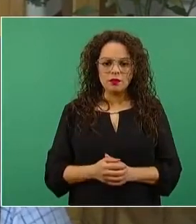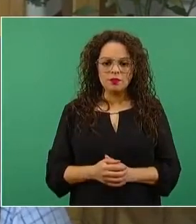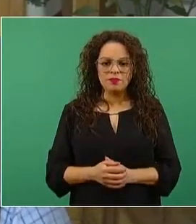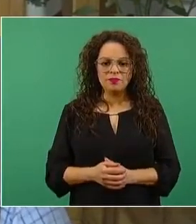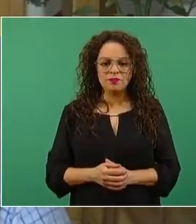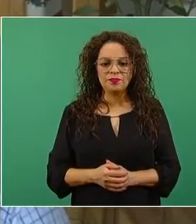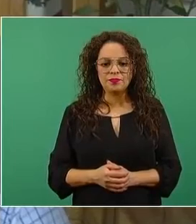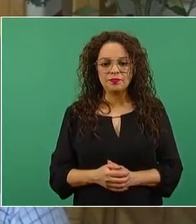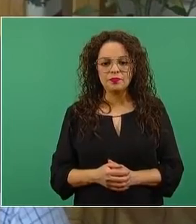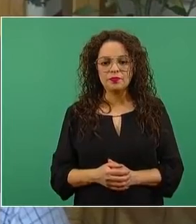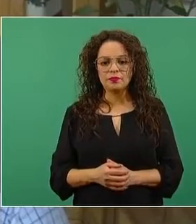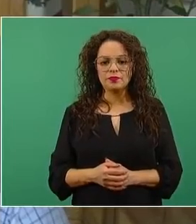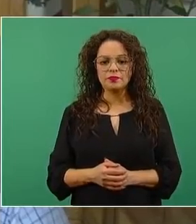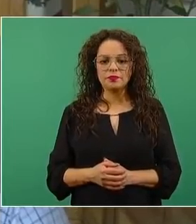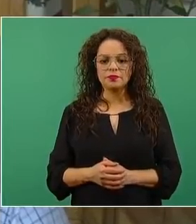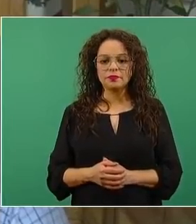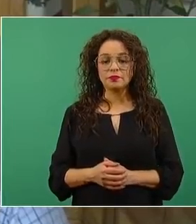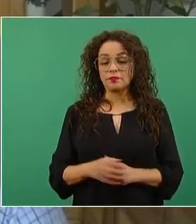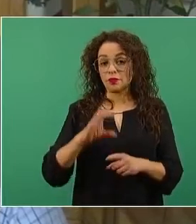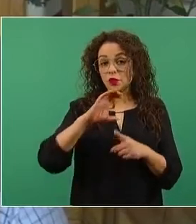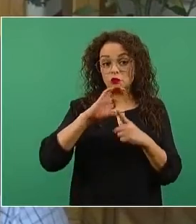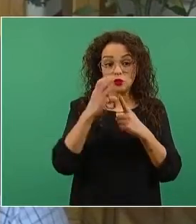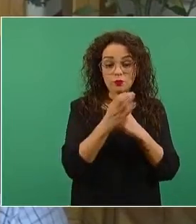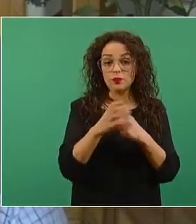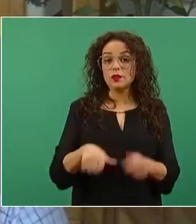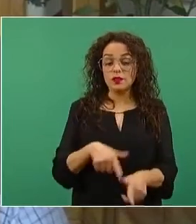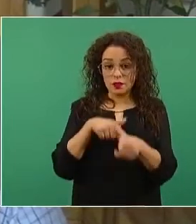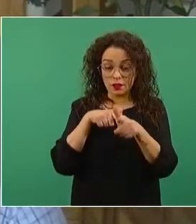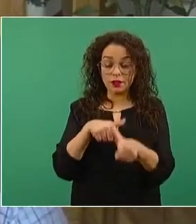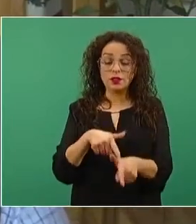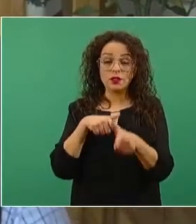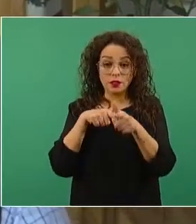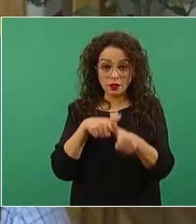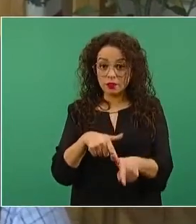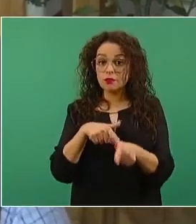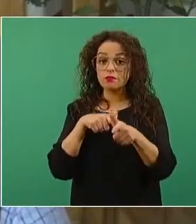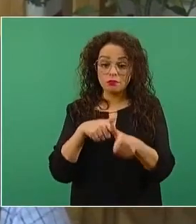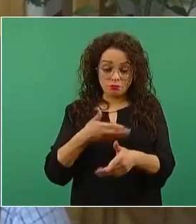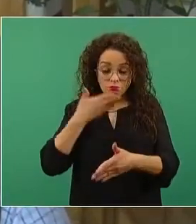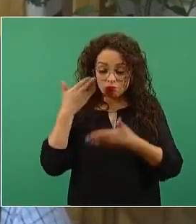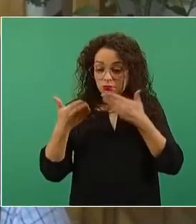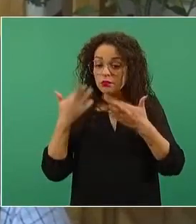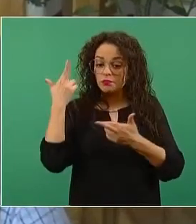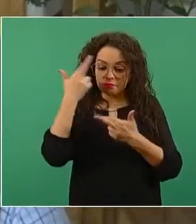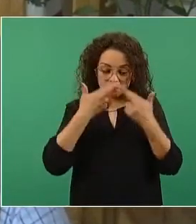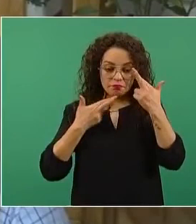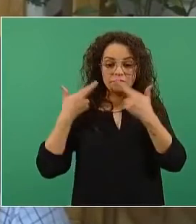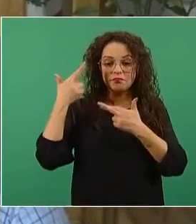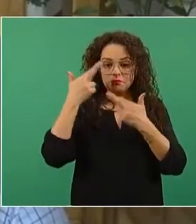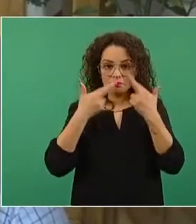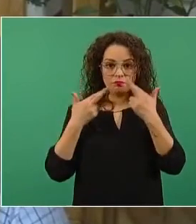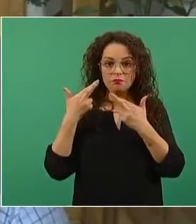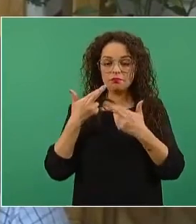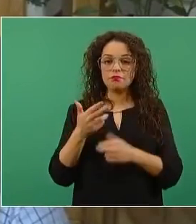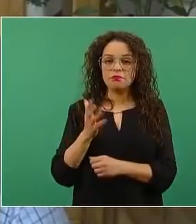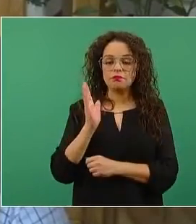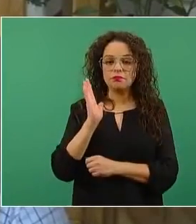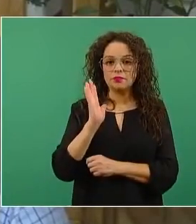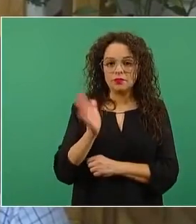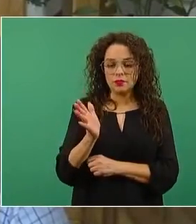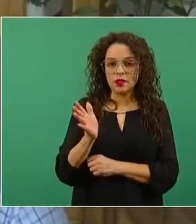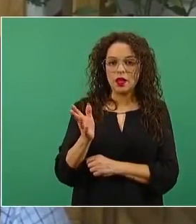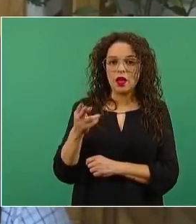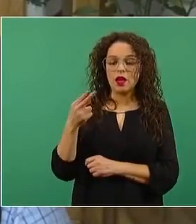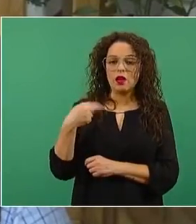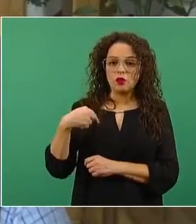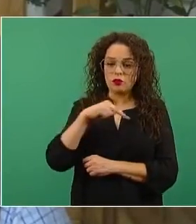ninguna secuela. El comité continúa dictaminando, lo va a seguir haciendo. Hemos pedido ya nos empiecen